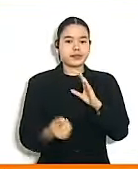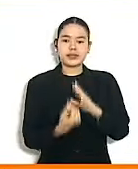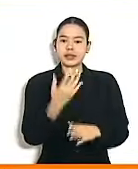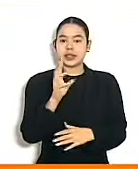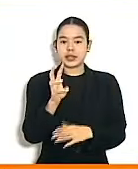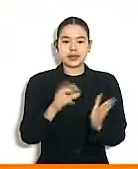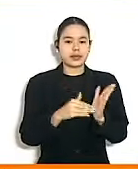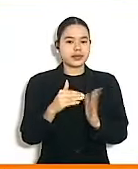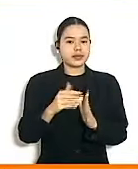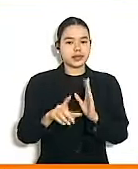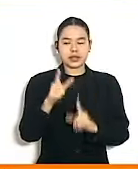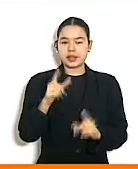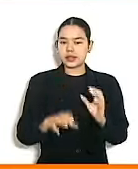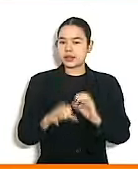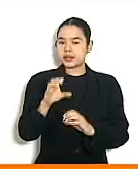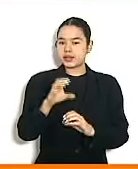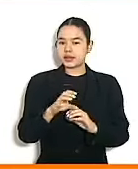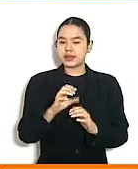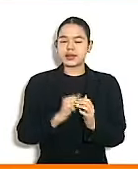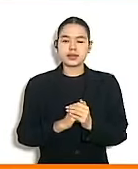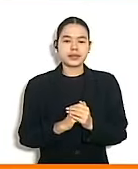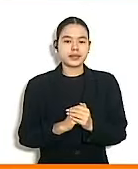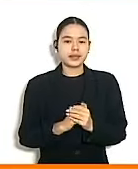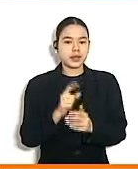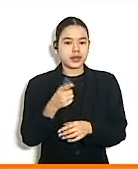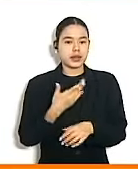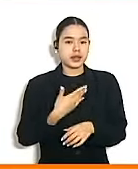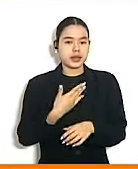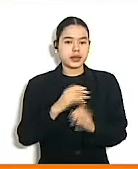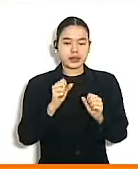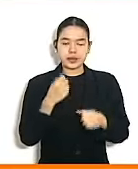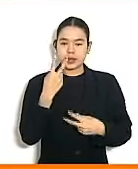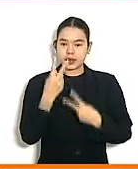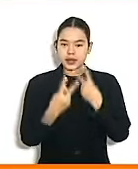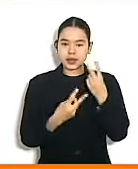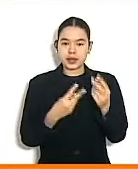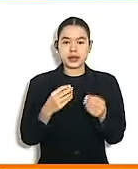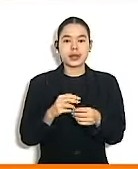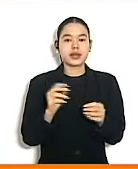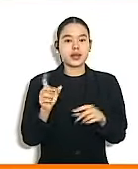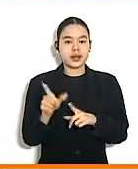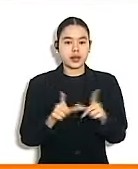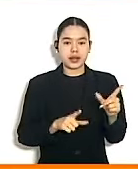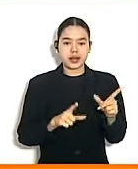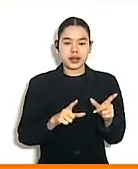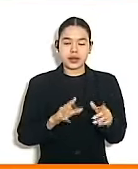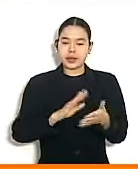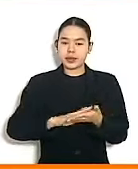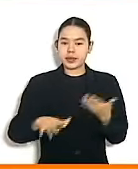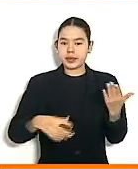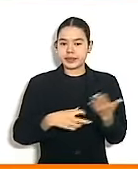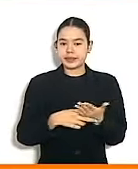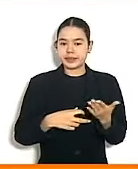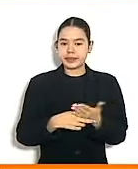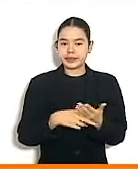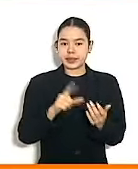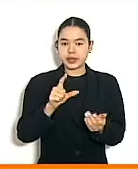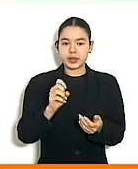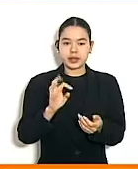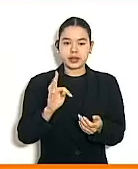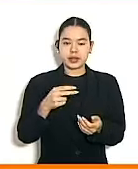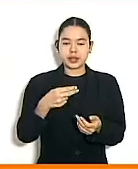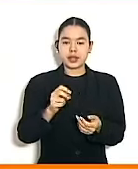6 millones de lempiras con su jugada doble. Así que vos, ¿qué esperas para adquirir tu boleto en loto.hn o en cualquiera de nuestros más